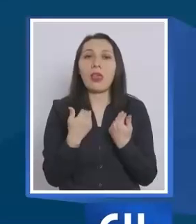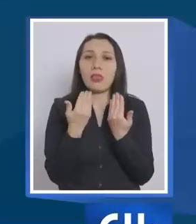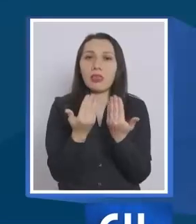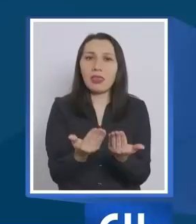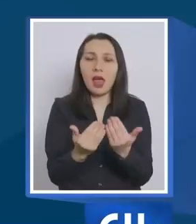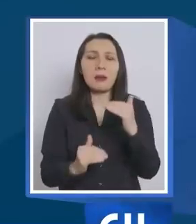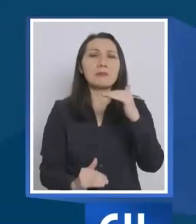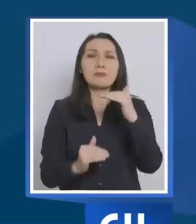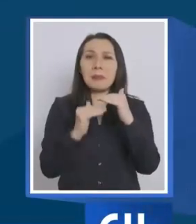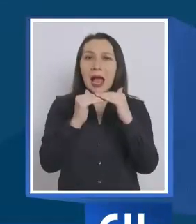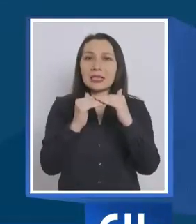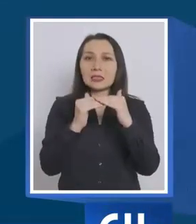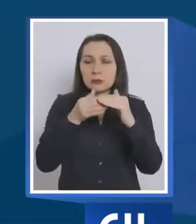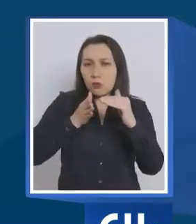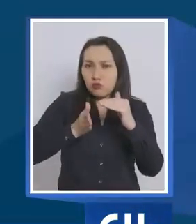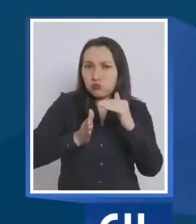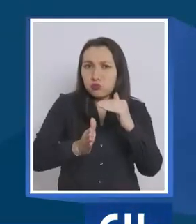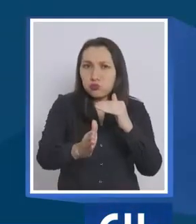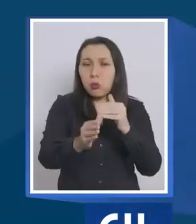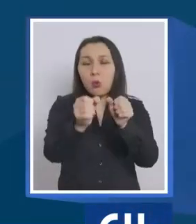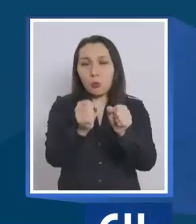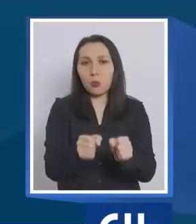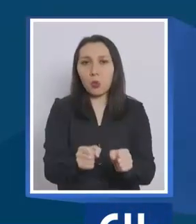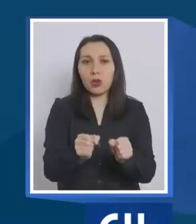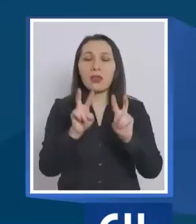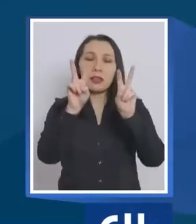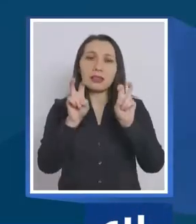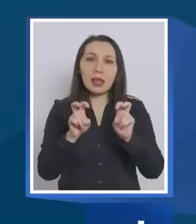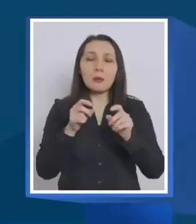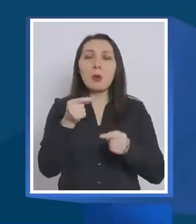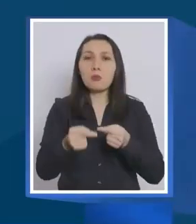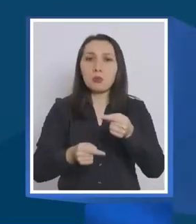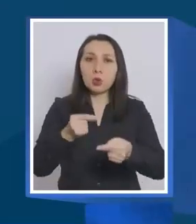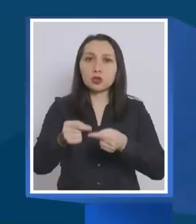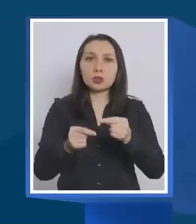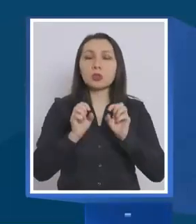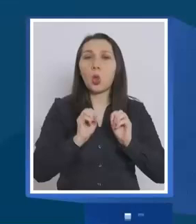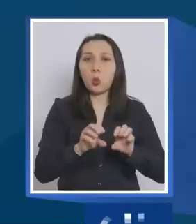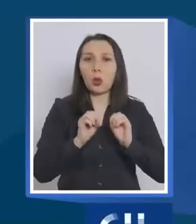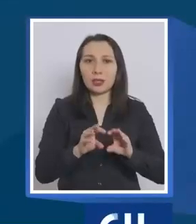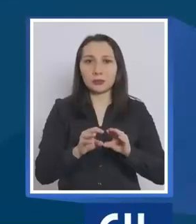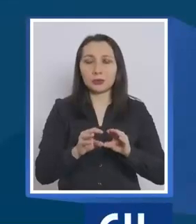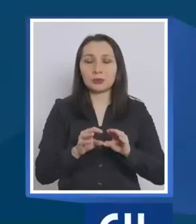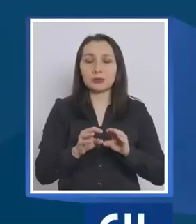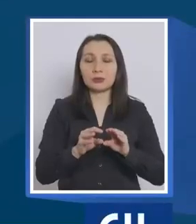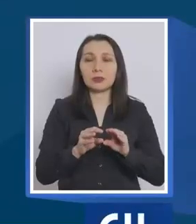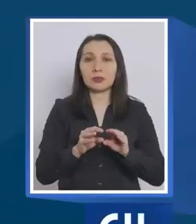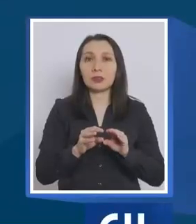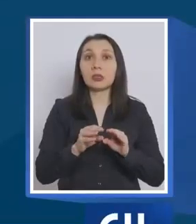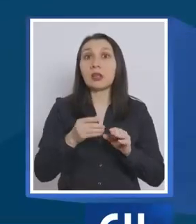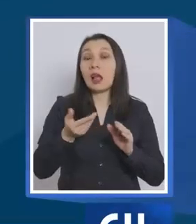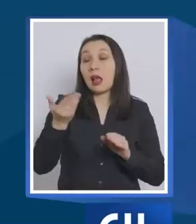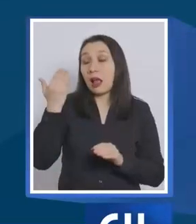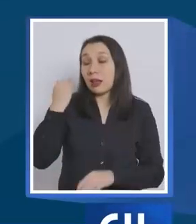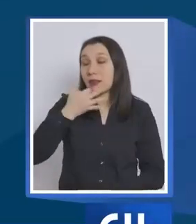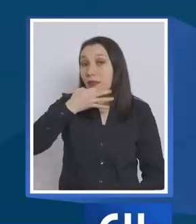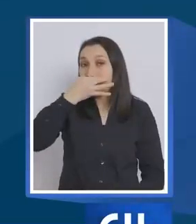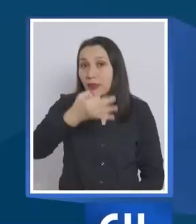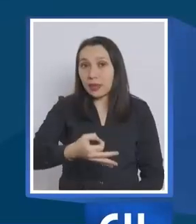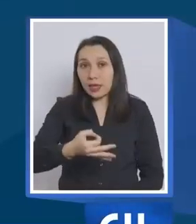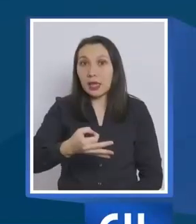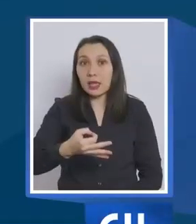la máxima continuidad posible al proceso educativo. Lo que han señalado